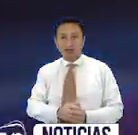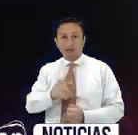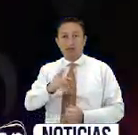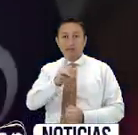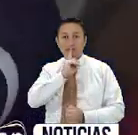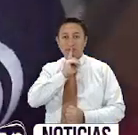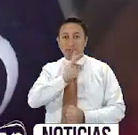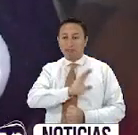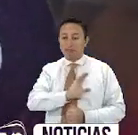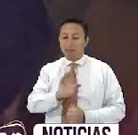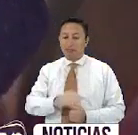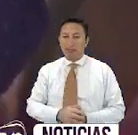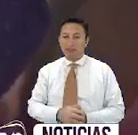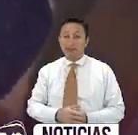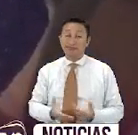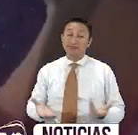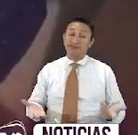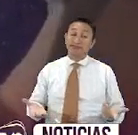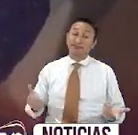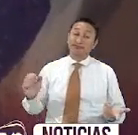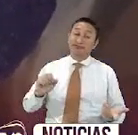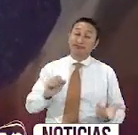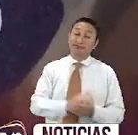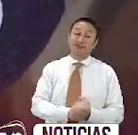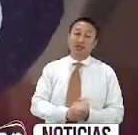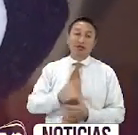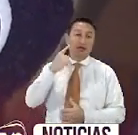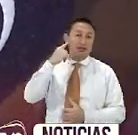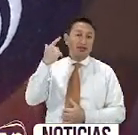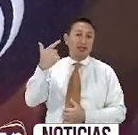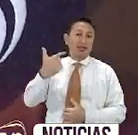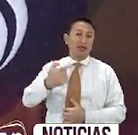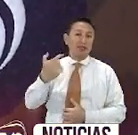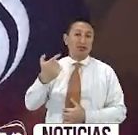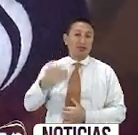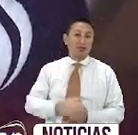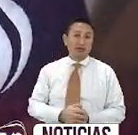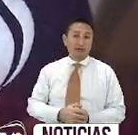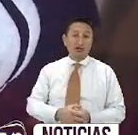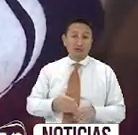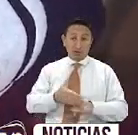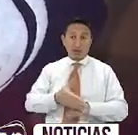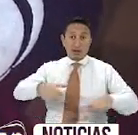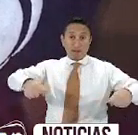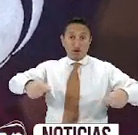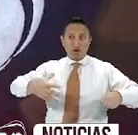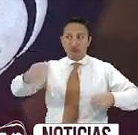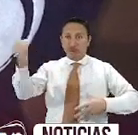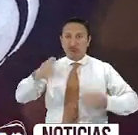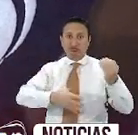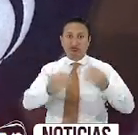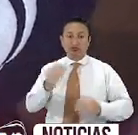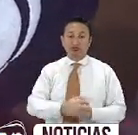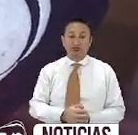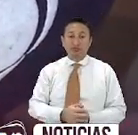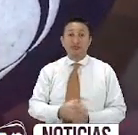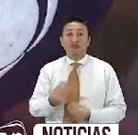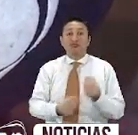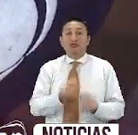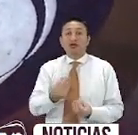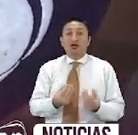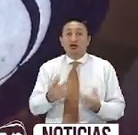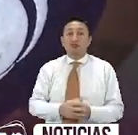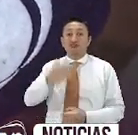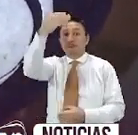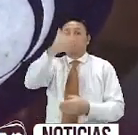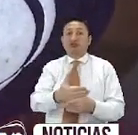hablar. Claro, obviamente fueron los disparos y después fueron vueltas las motos que se escuchó. Lo único que uno se hace es coger y